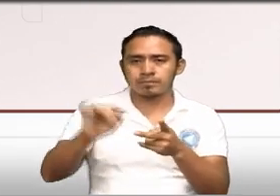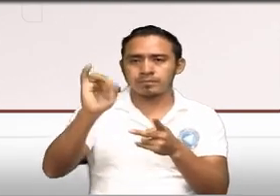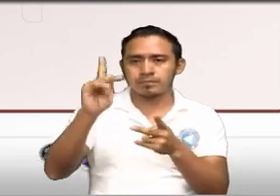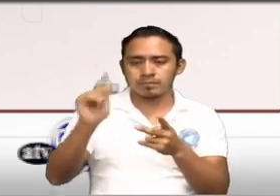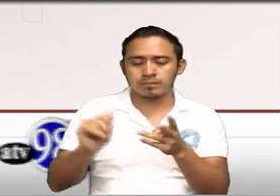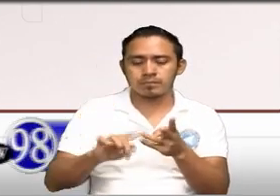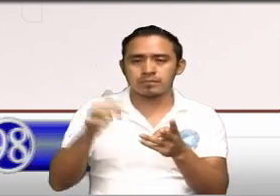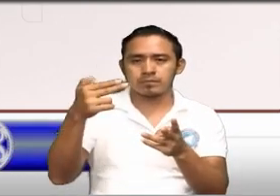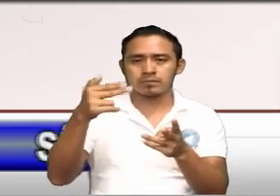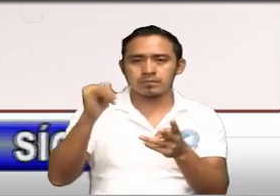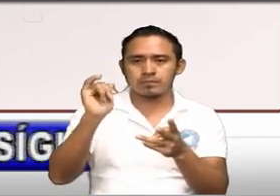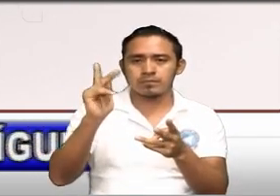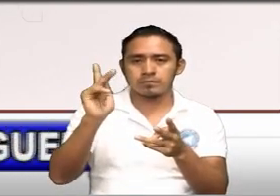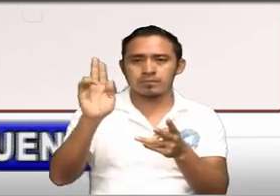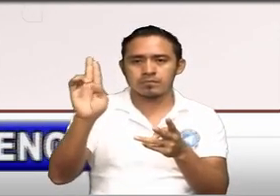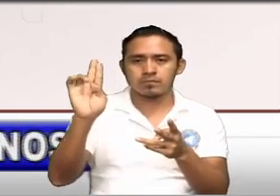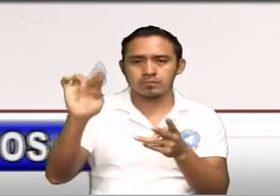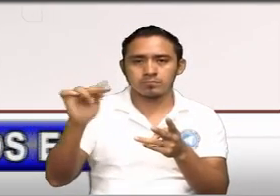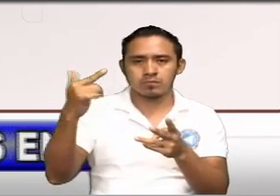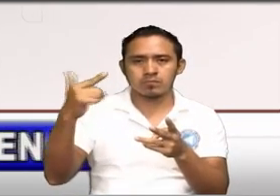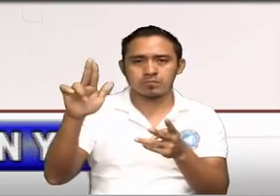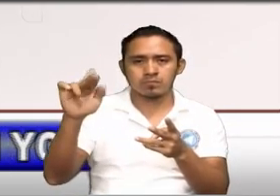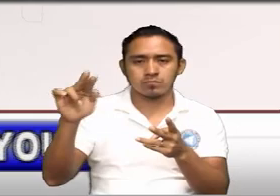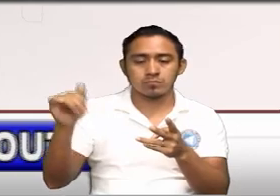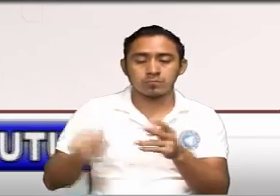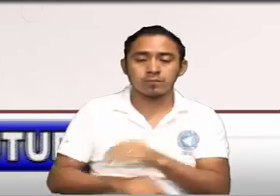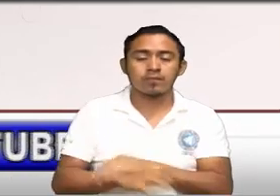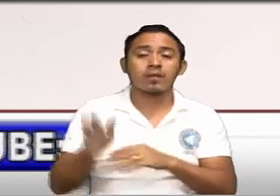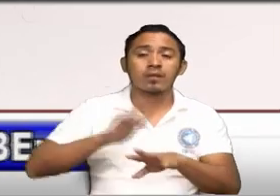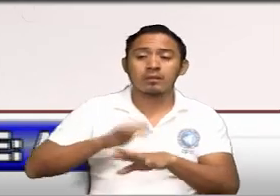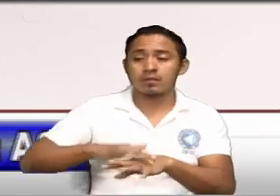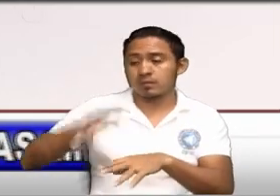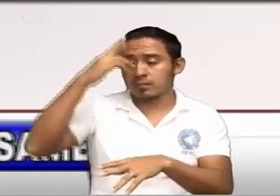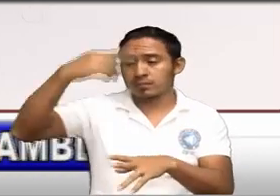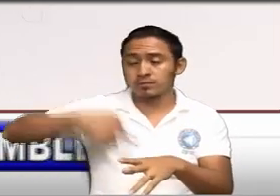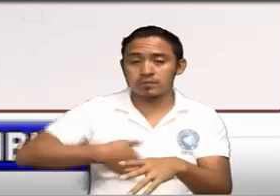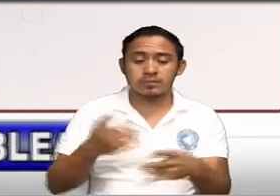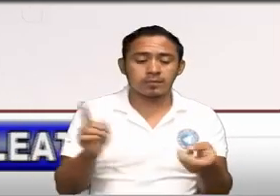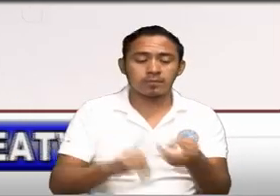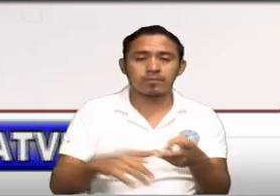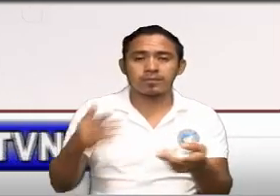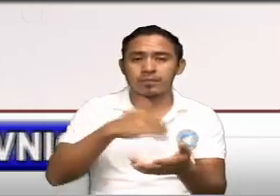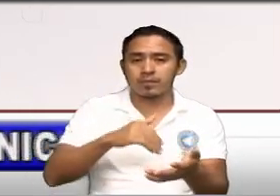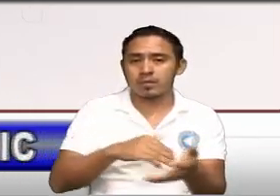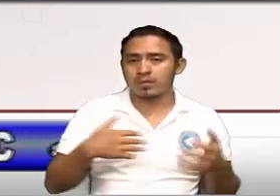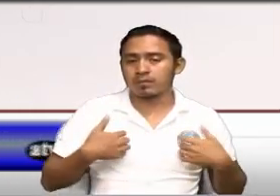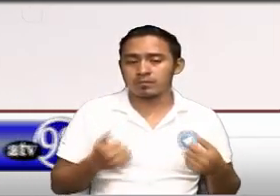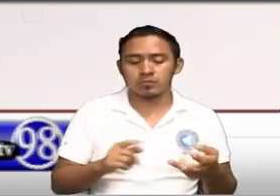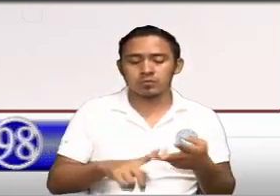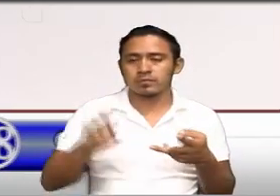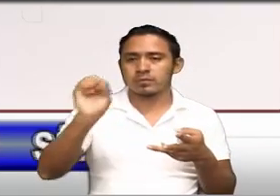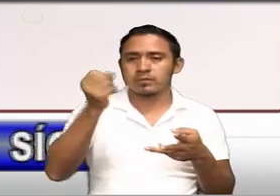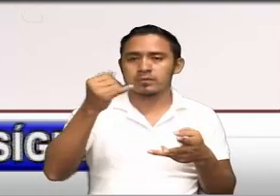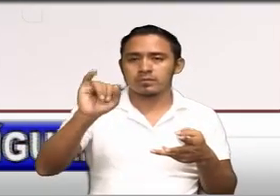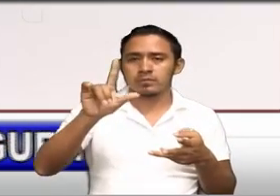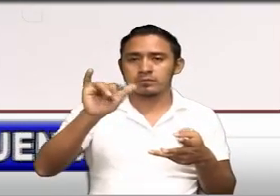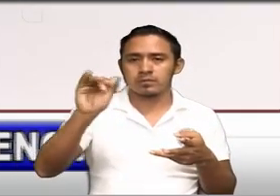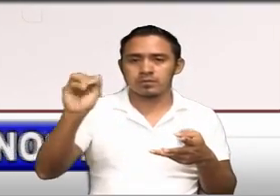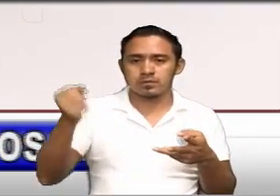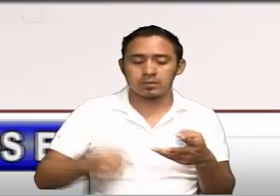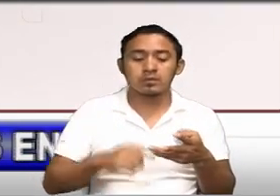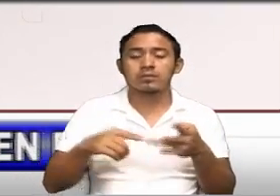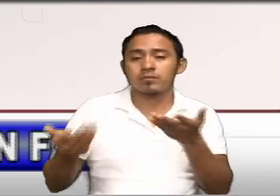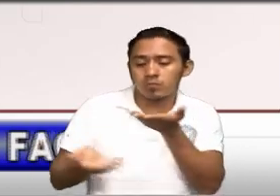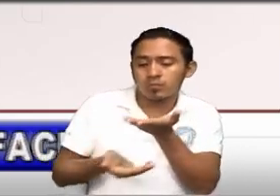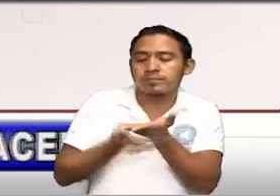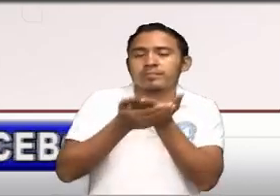se incluye a todas las autoridades del país, SILAIS y municipios a implementarlo, el cual se encuentra anexo a